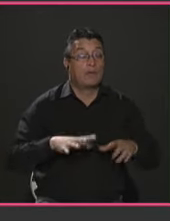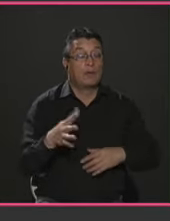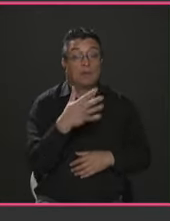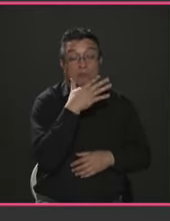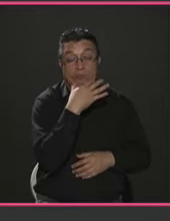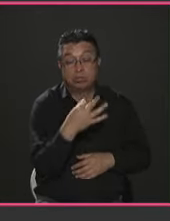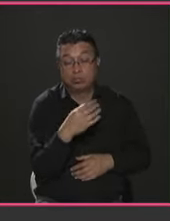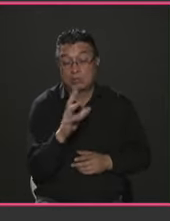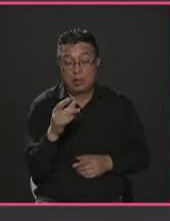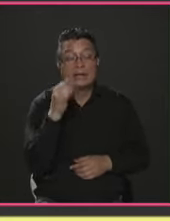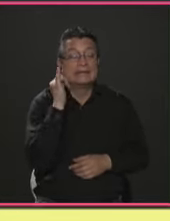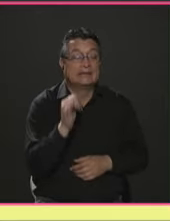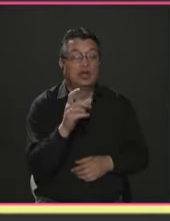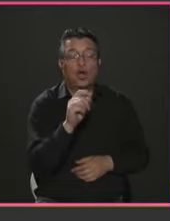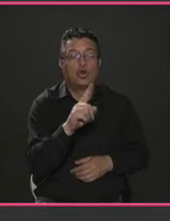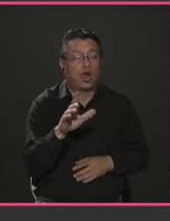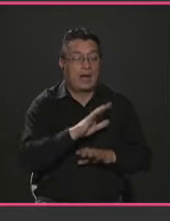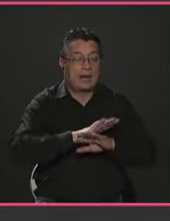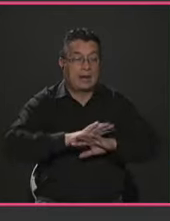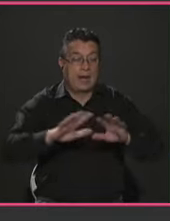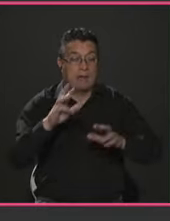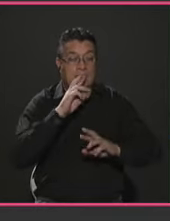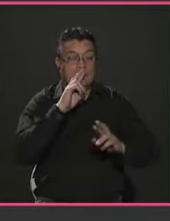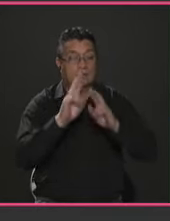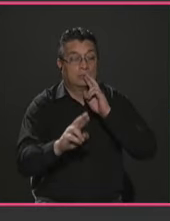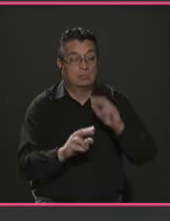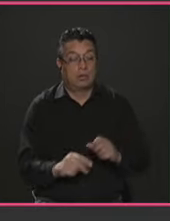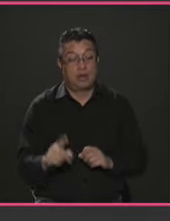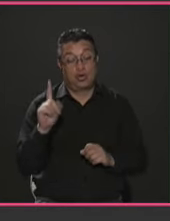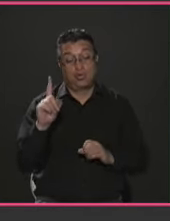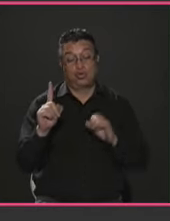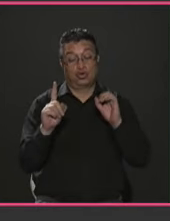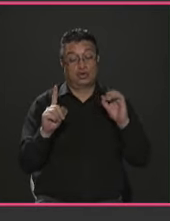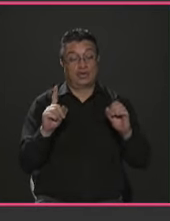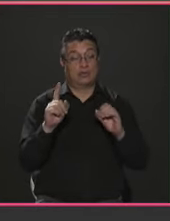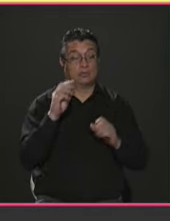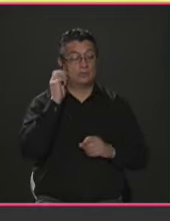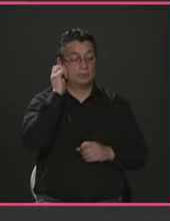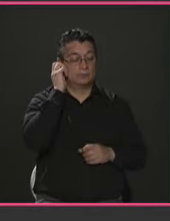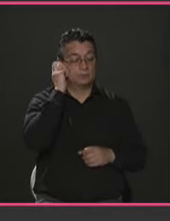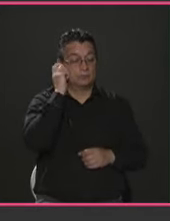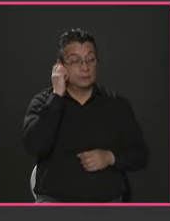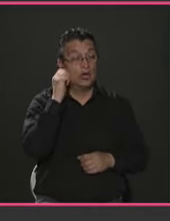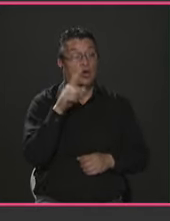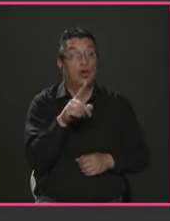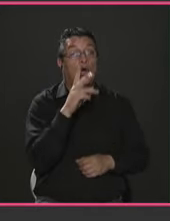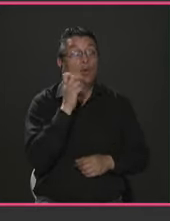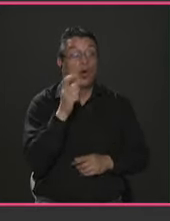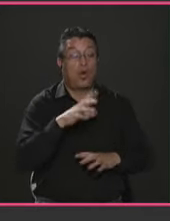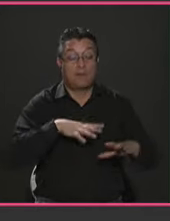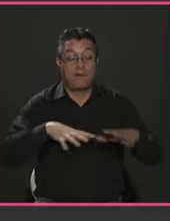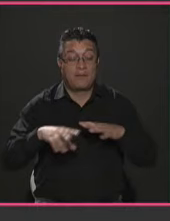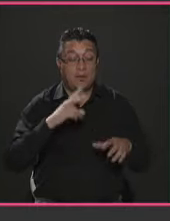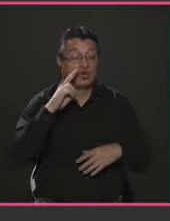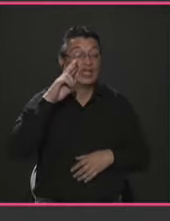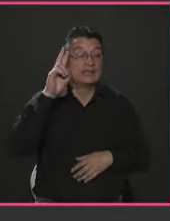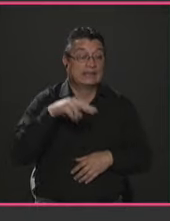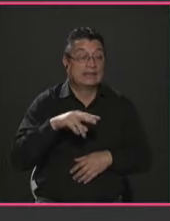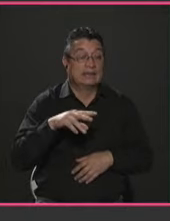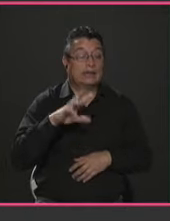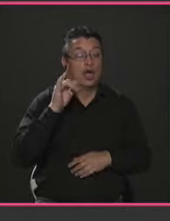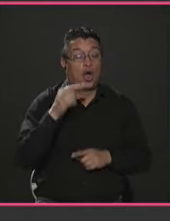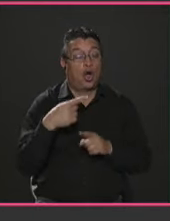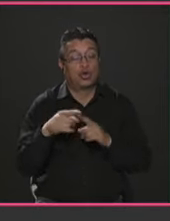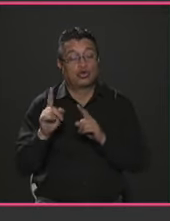audiencia vamos a suponer que sí o no nada más se entiende uno cero la otra posibilidad es que es inerte algunas cosas son inertes las otras cosas